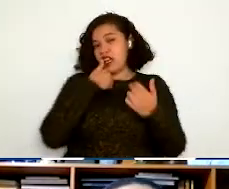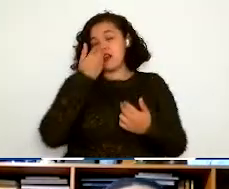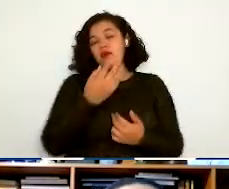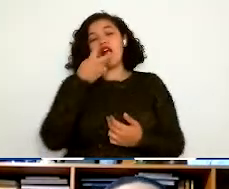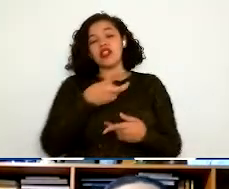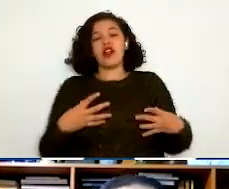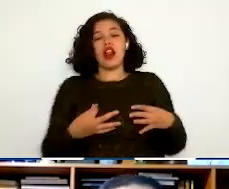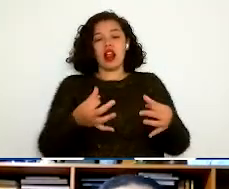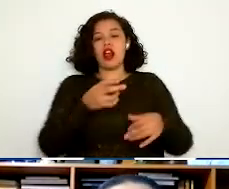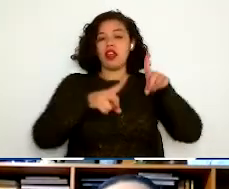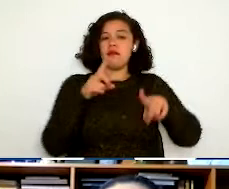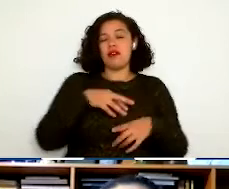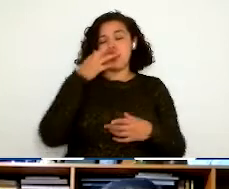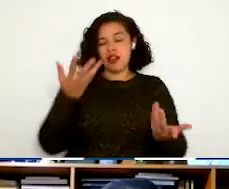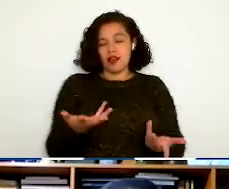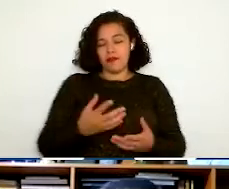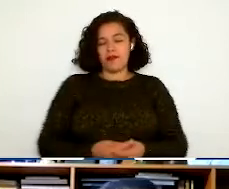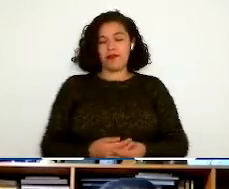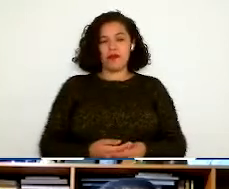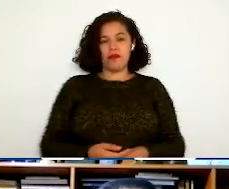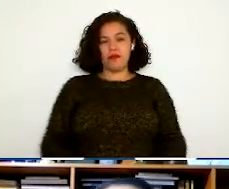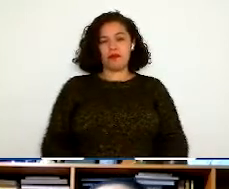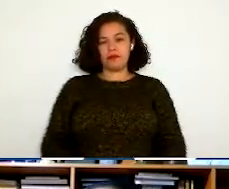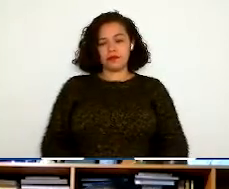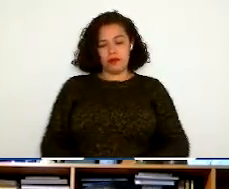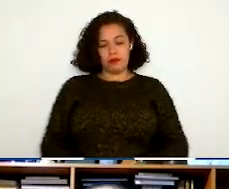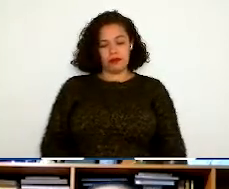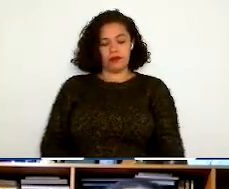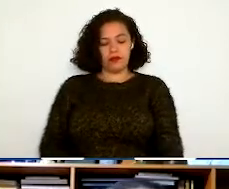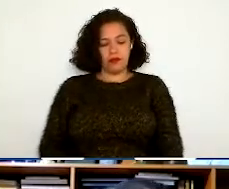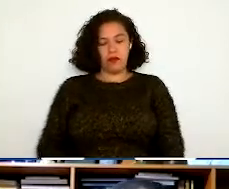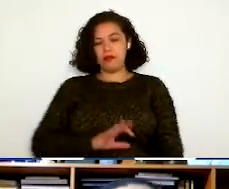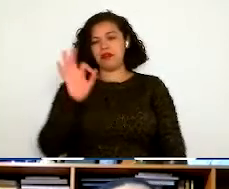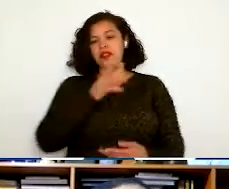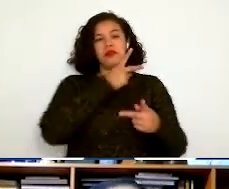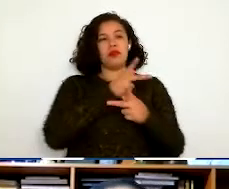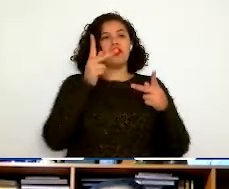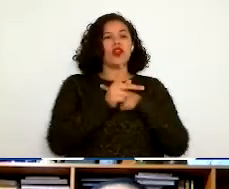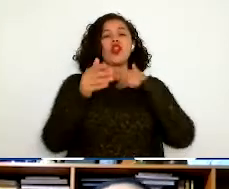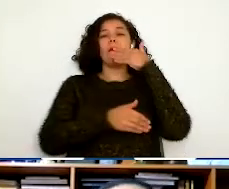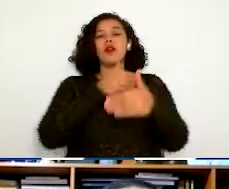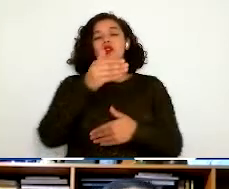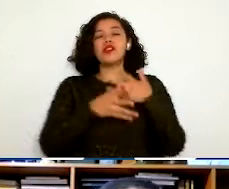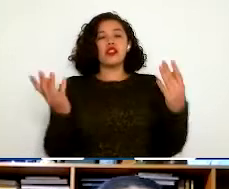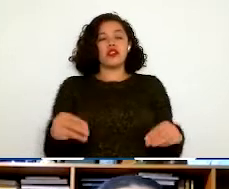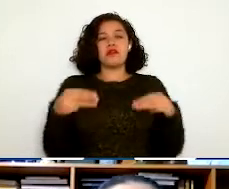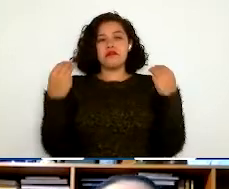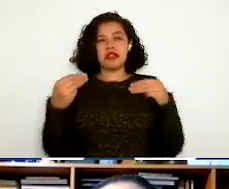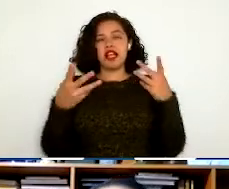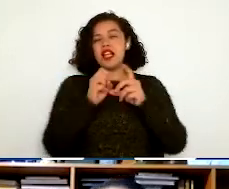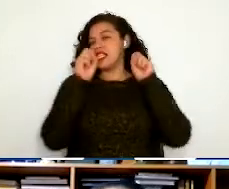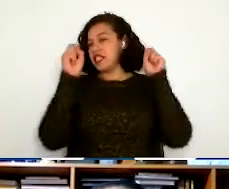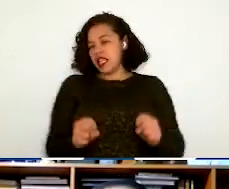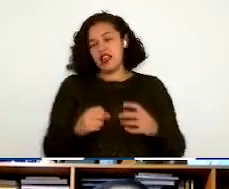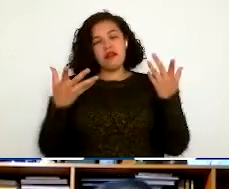estemos deseando evaluar y en donde nos ubiquemos. Puede ser un producto, puede ser un proceso, puede ser el mercado, puede ser el sistema,